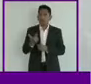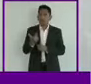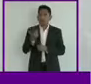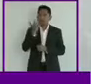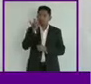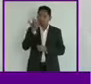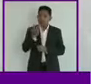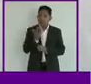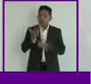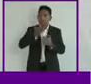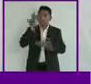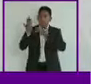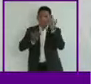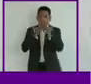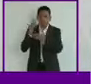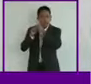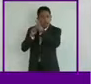pantalla.